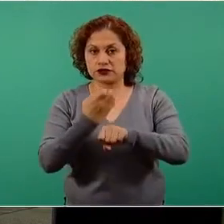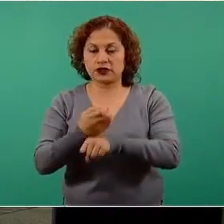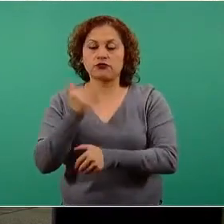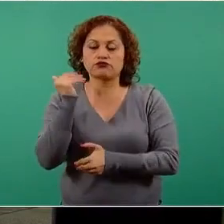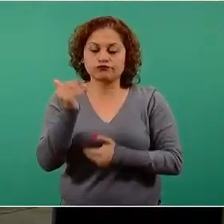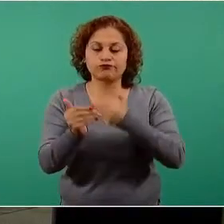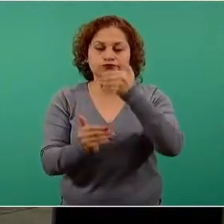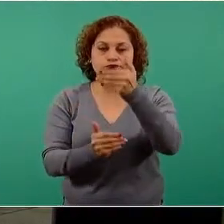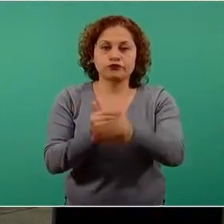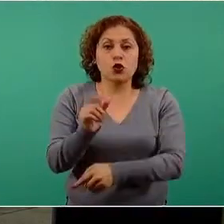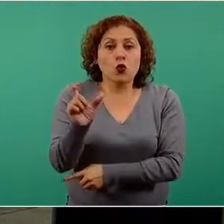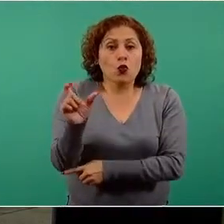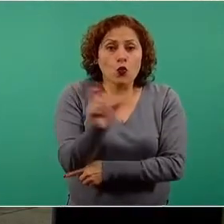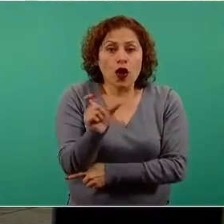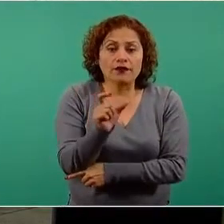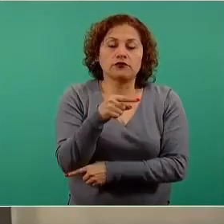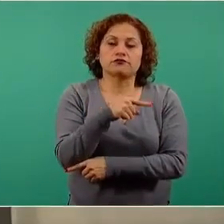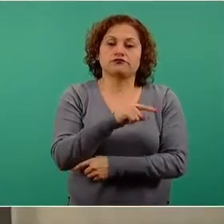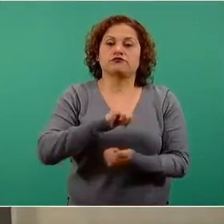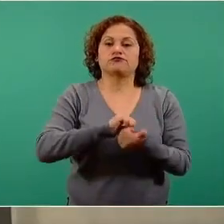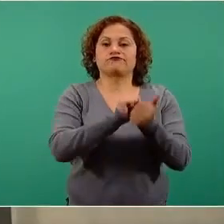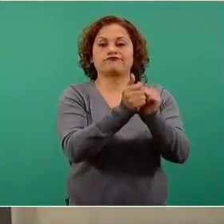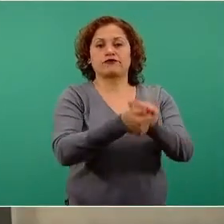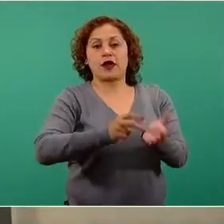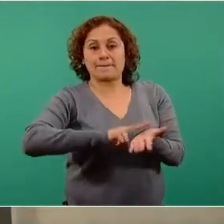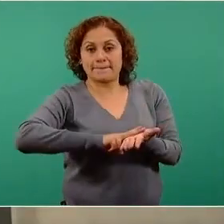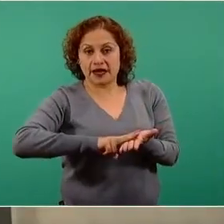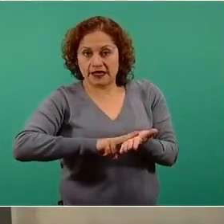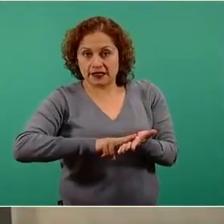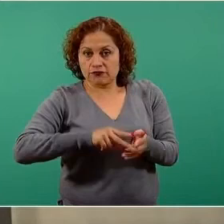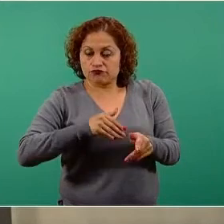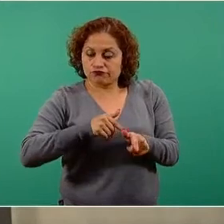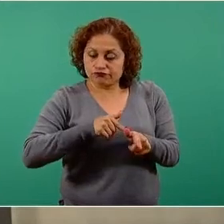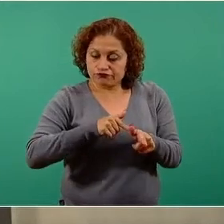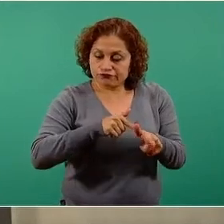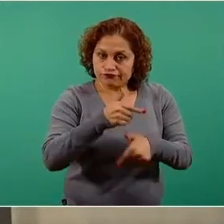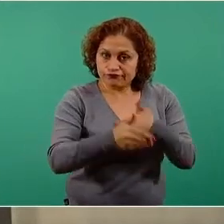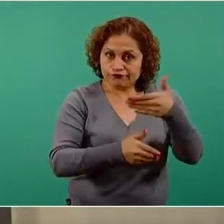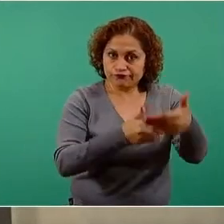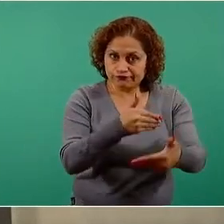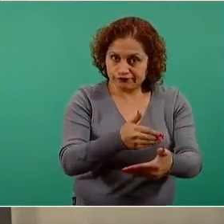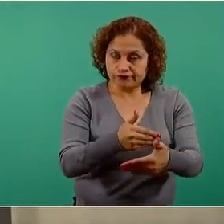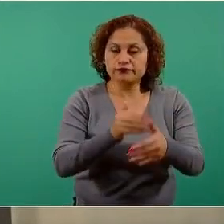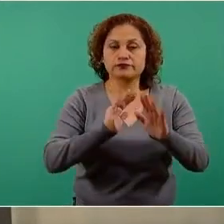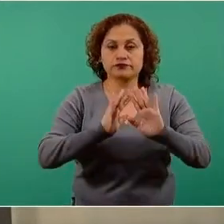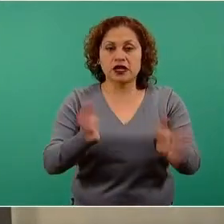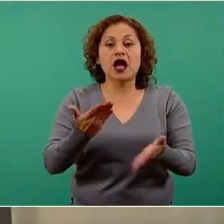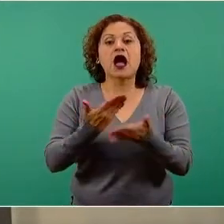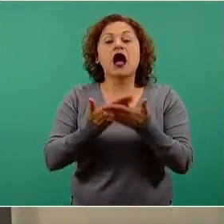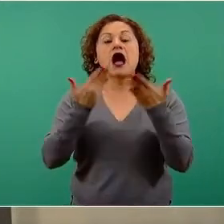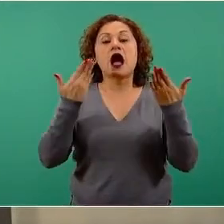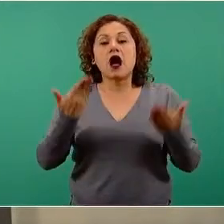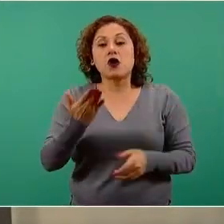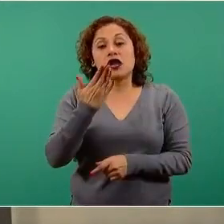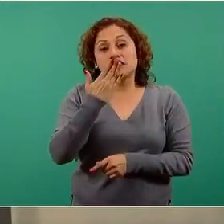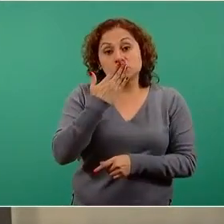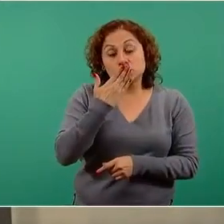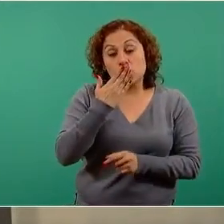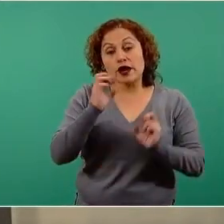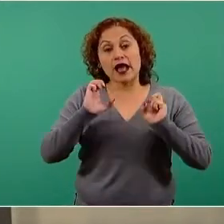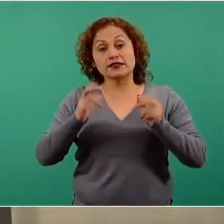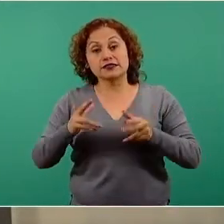pasen a semáforo verde y se mantengan estables. Hoy pasan Sonora y Chiapas. Por lo tanto, en las siguientes